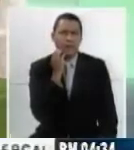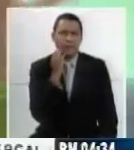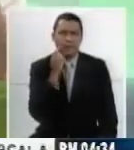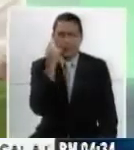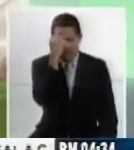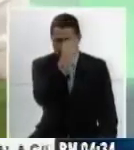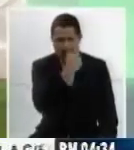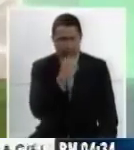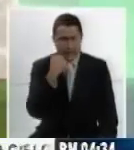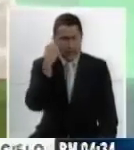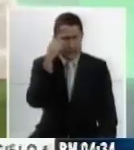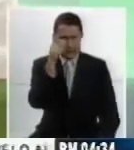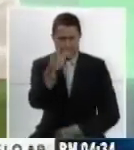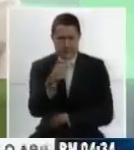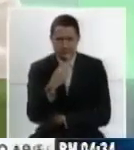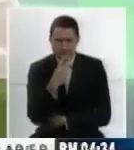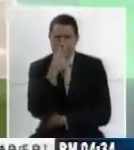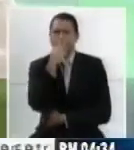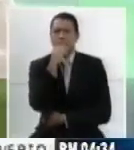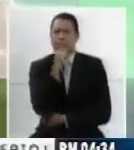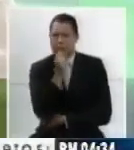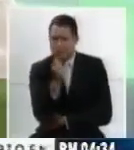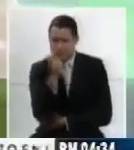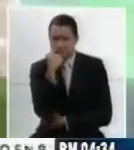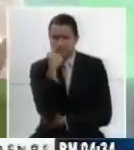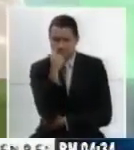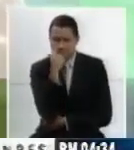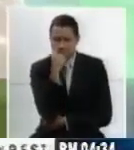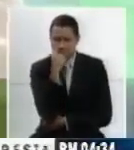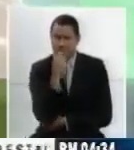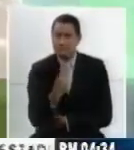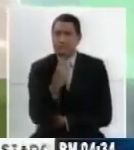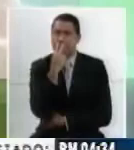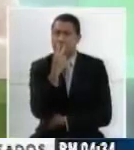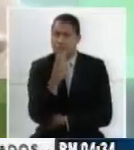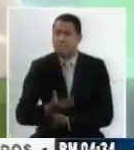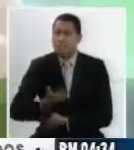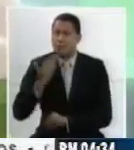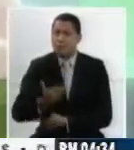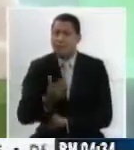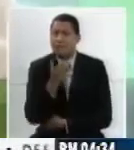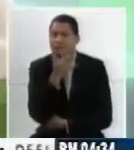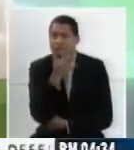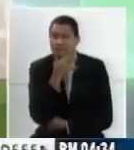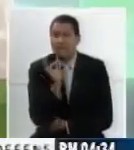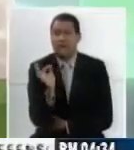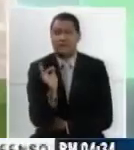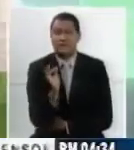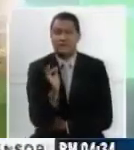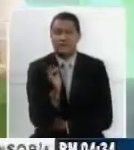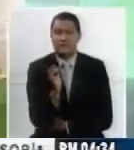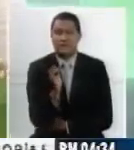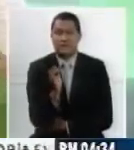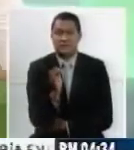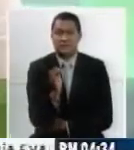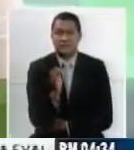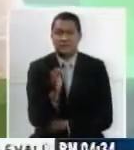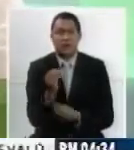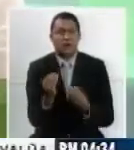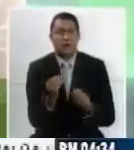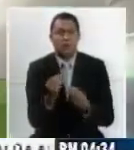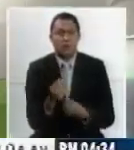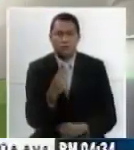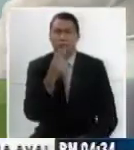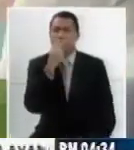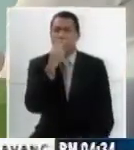una cara de una persona respirando mal. Uh-huh. La función respiratoria es una función vital y simple, sencilla, desde el punto de vista de cómo se